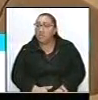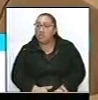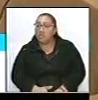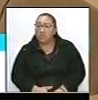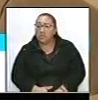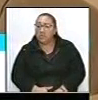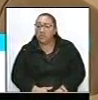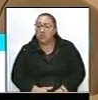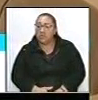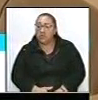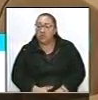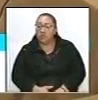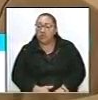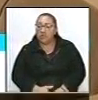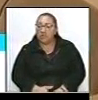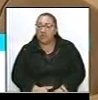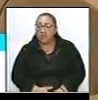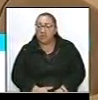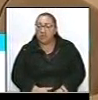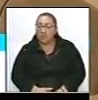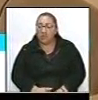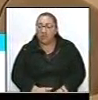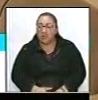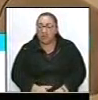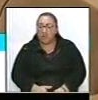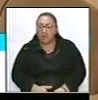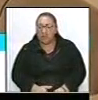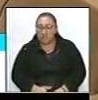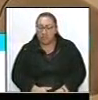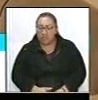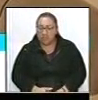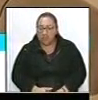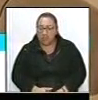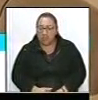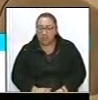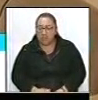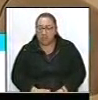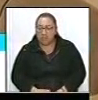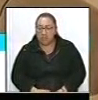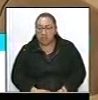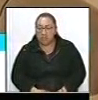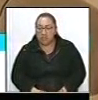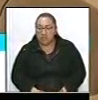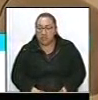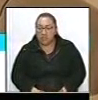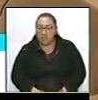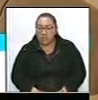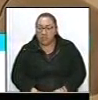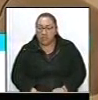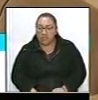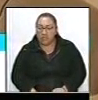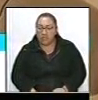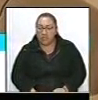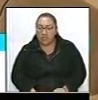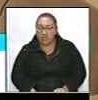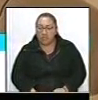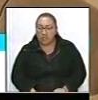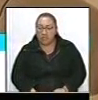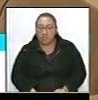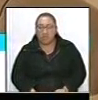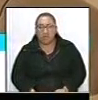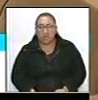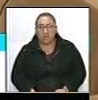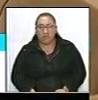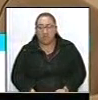San Miguel, Miraflores, Pueblo Libre, Callao, Huaral, Cañete, Villa María, Breña